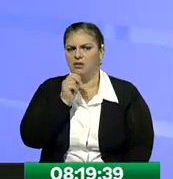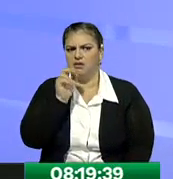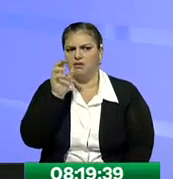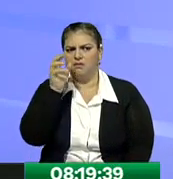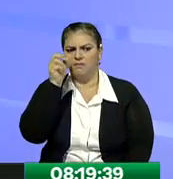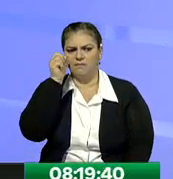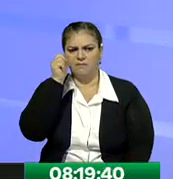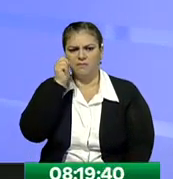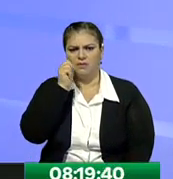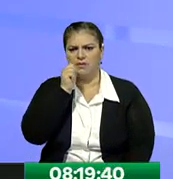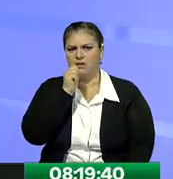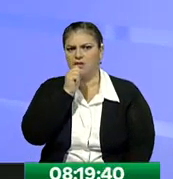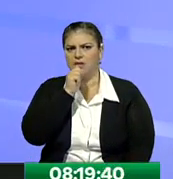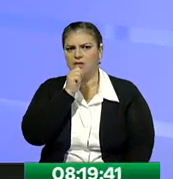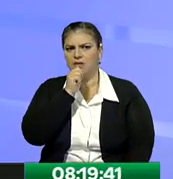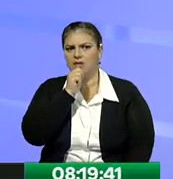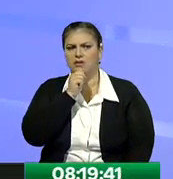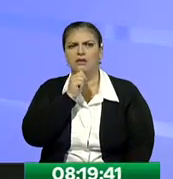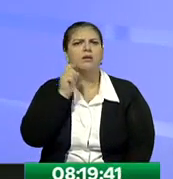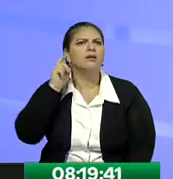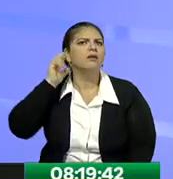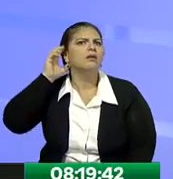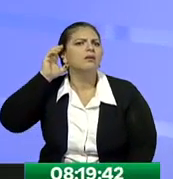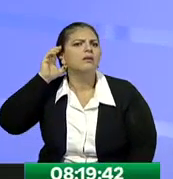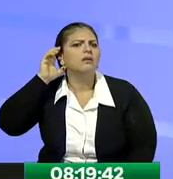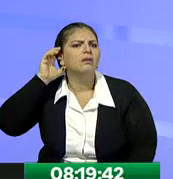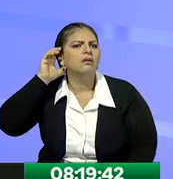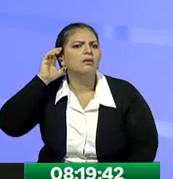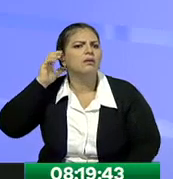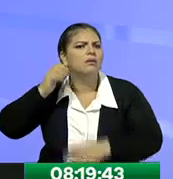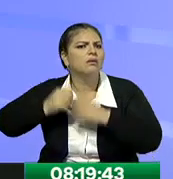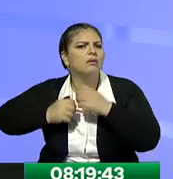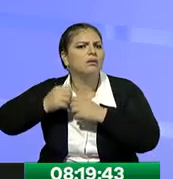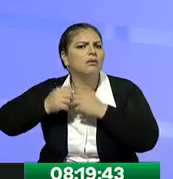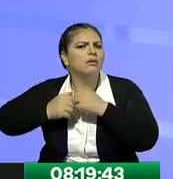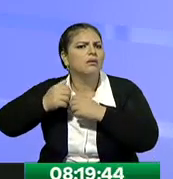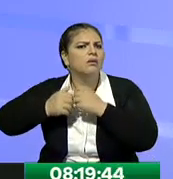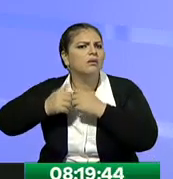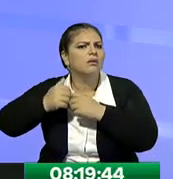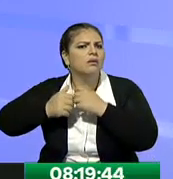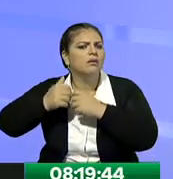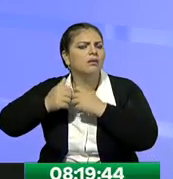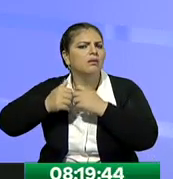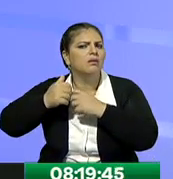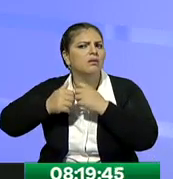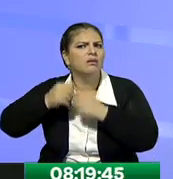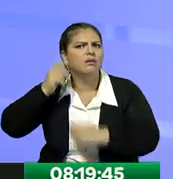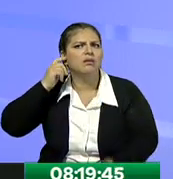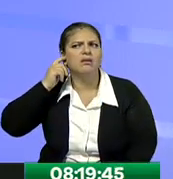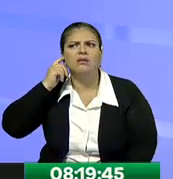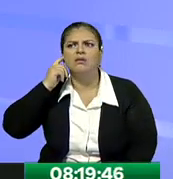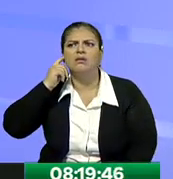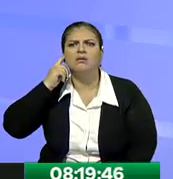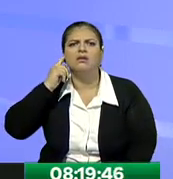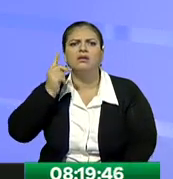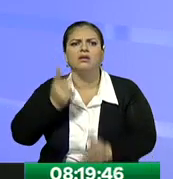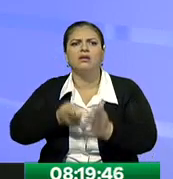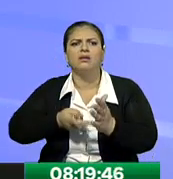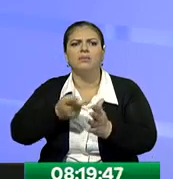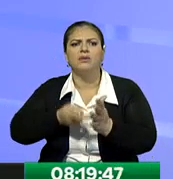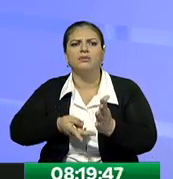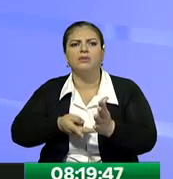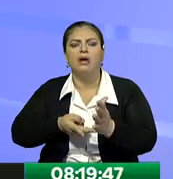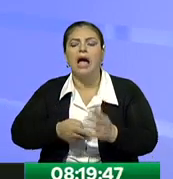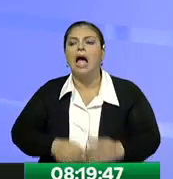me están comunicando. Sí, hay disturbios. ¿Qué sucede exactamente? Cuéntanos. Hay disturbios. Parece el familiar de una de las